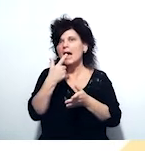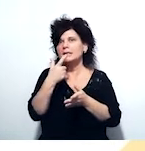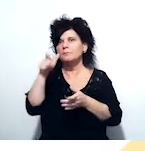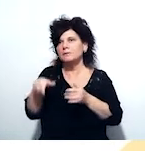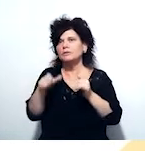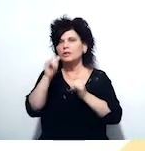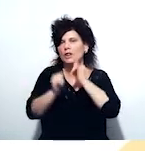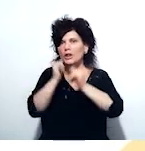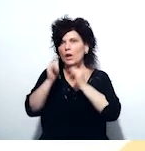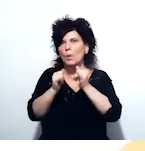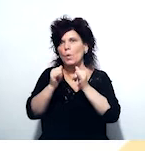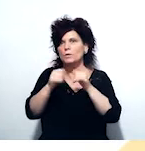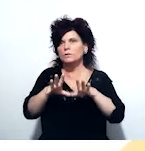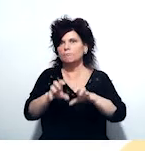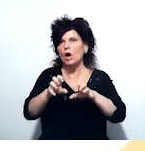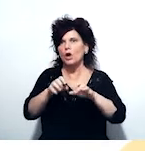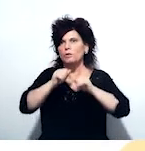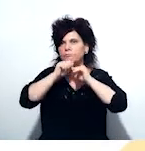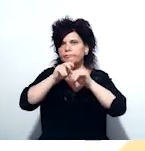estos discursos de odio. Acá les traje